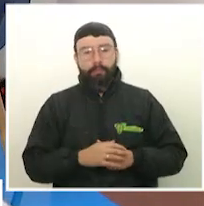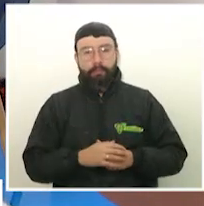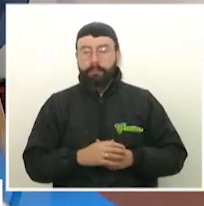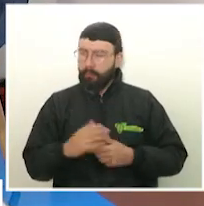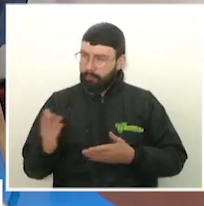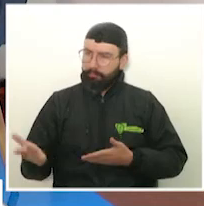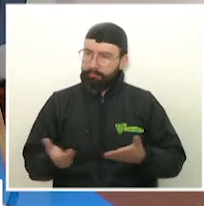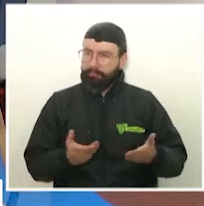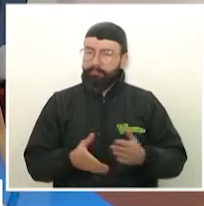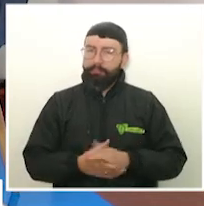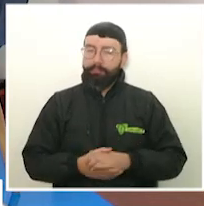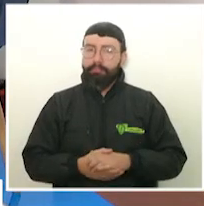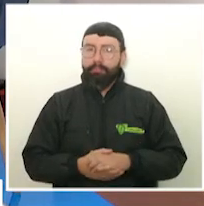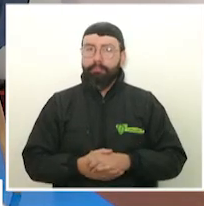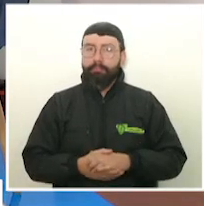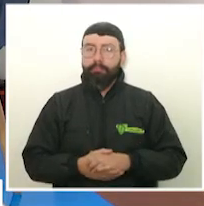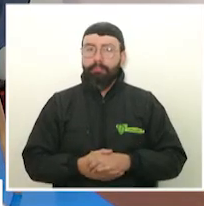Adelante.